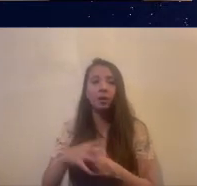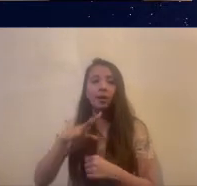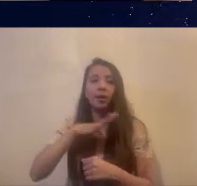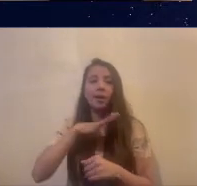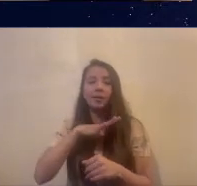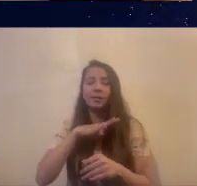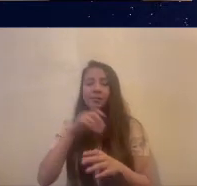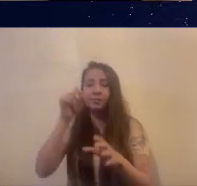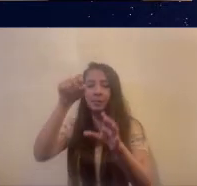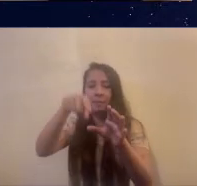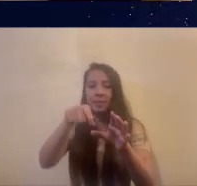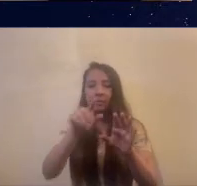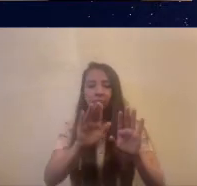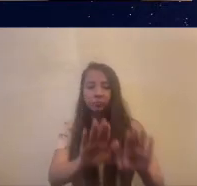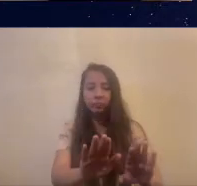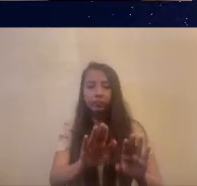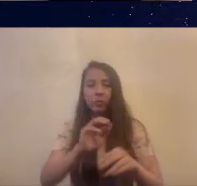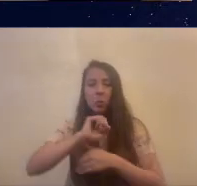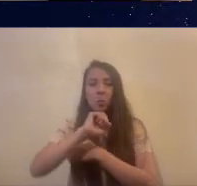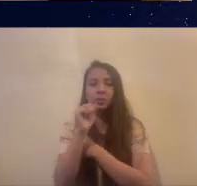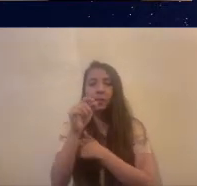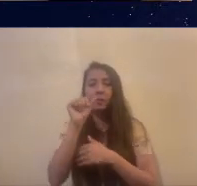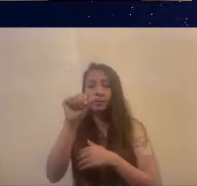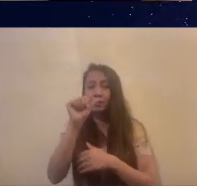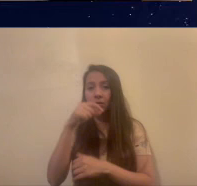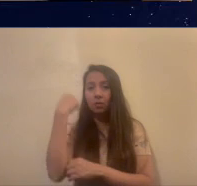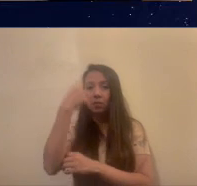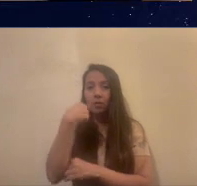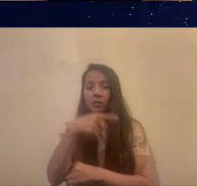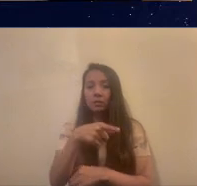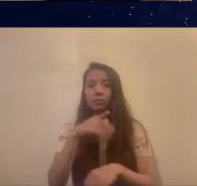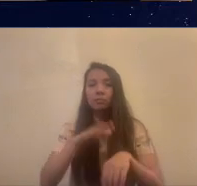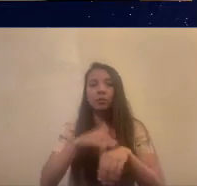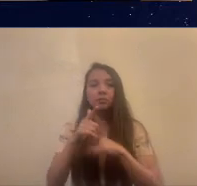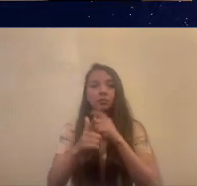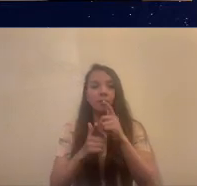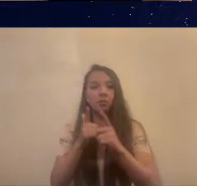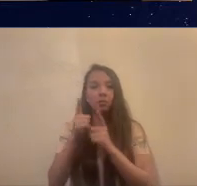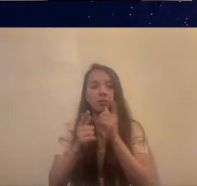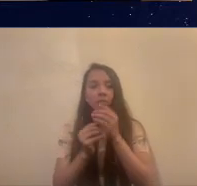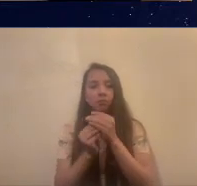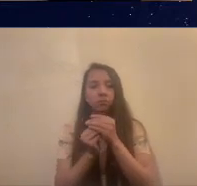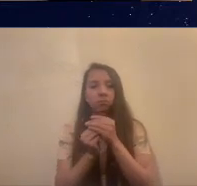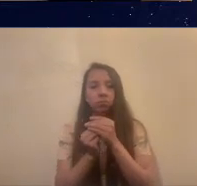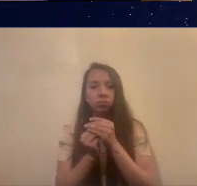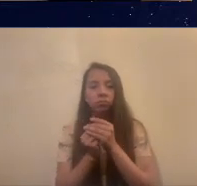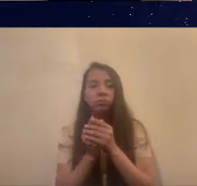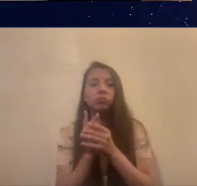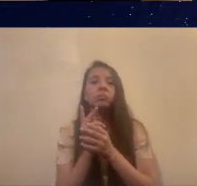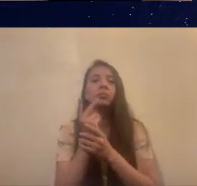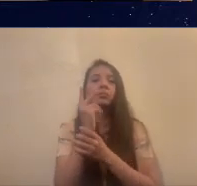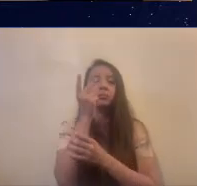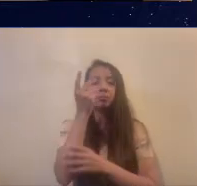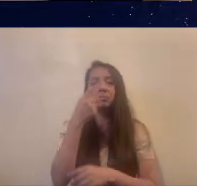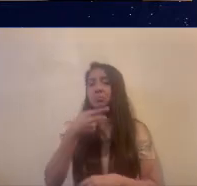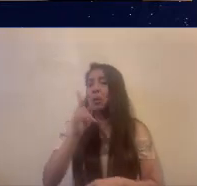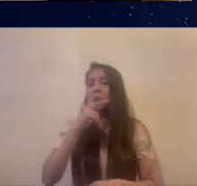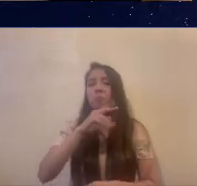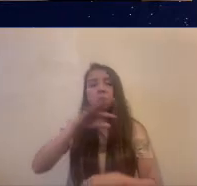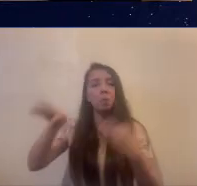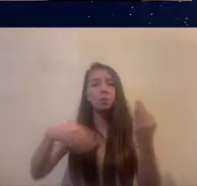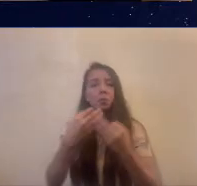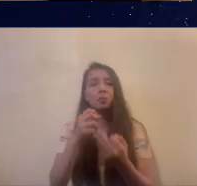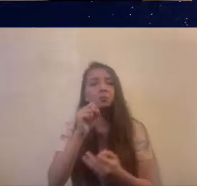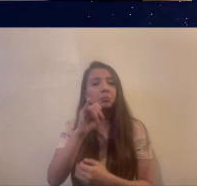que han sido sometidas durante 16 horas de vacío han tenido un retraso en los tiempos de germinación, pero podemos ver